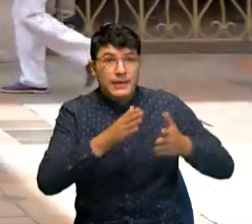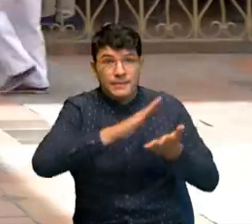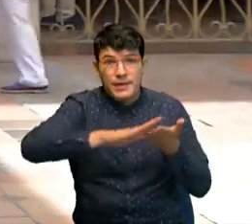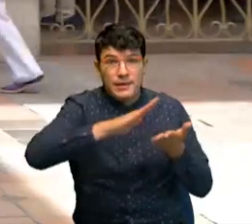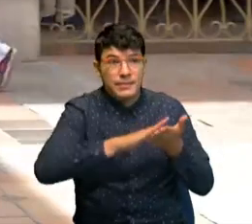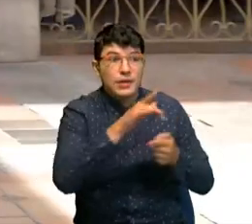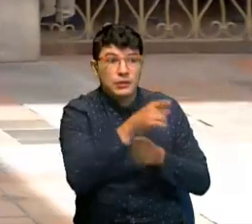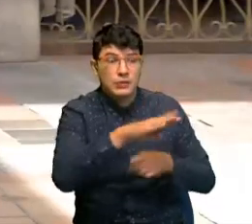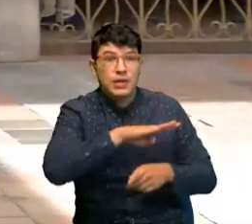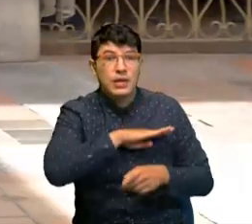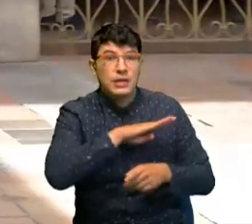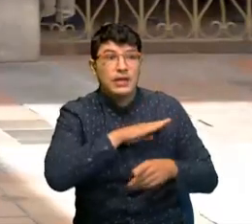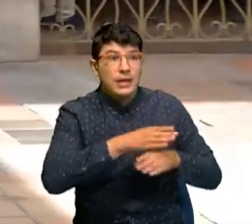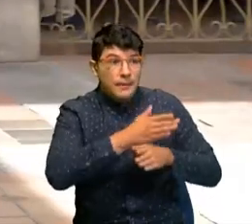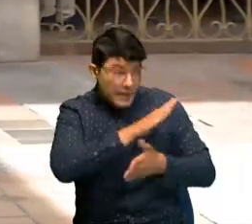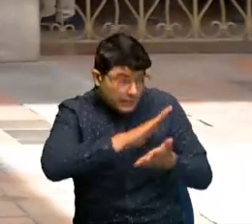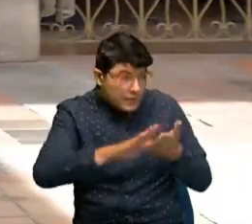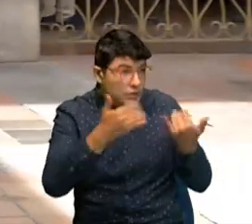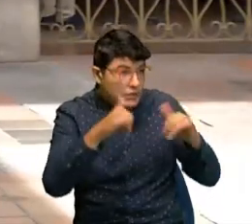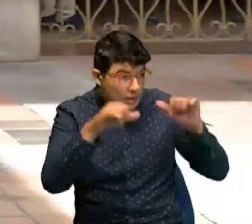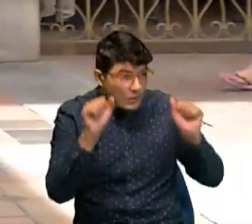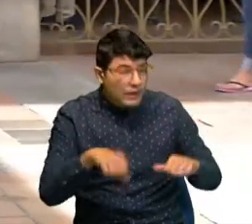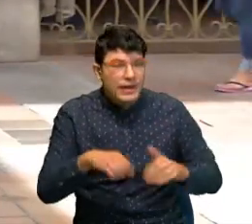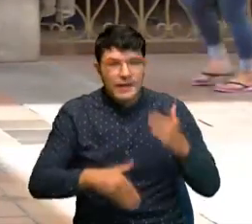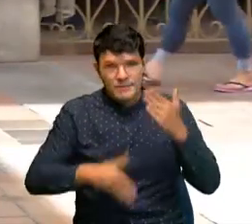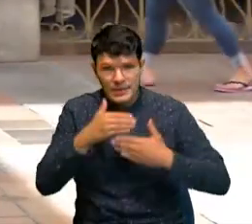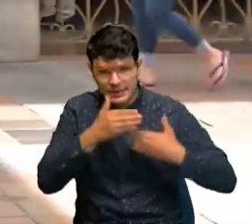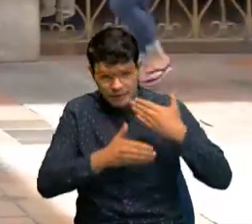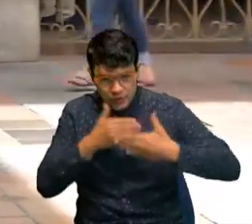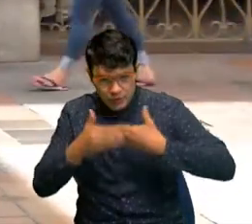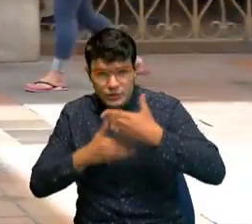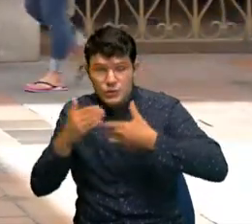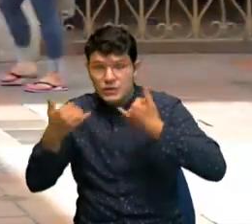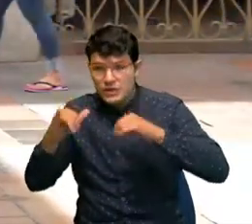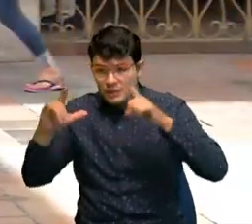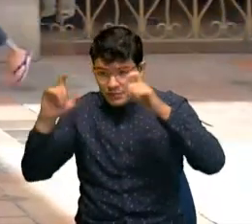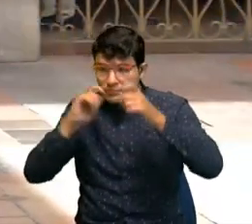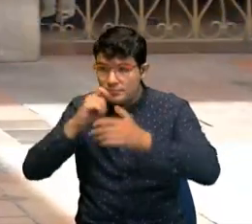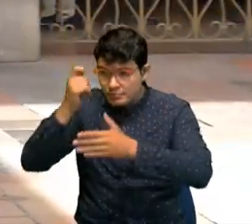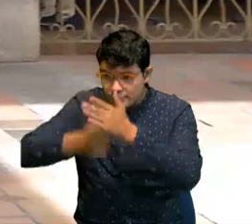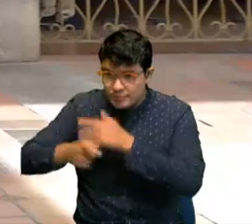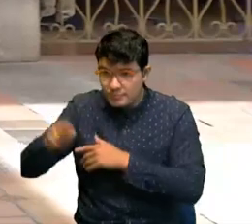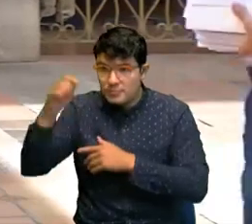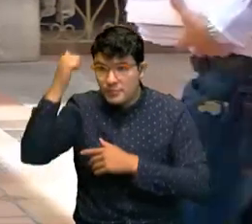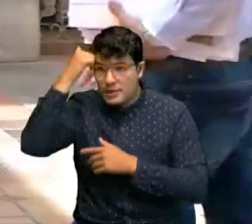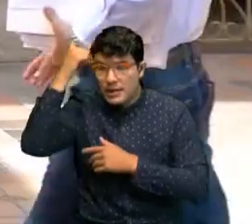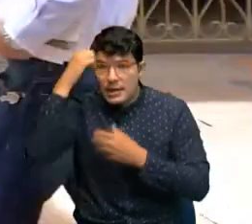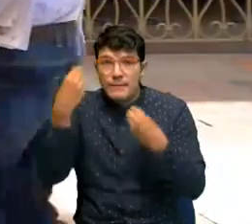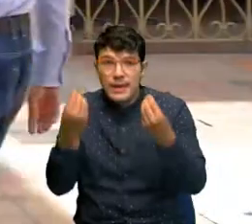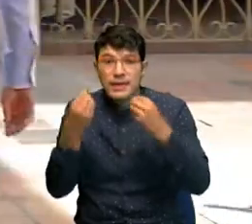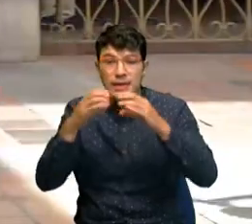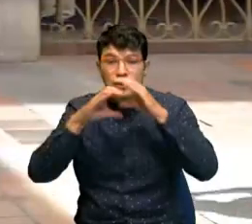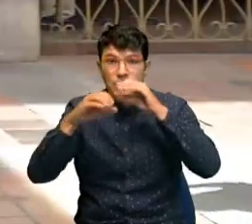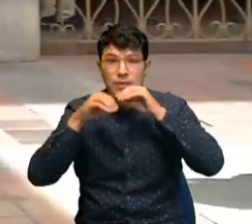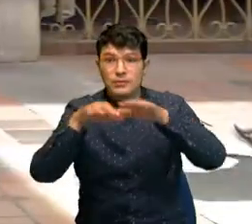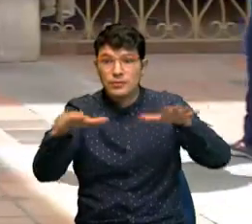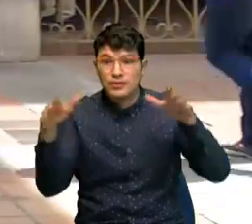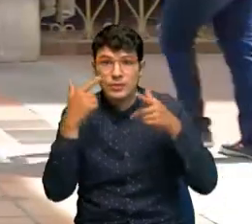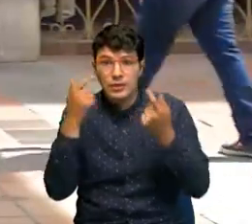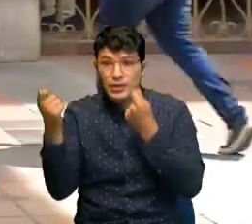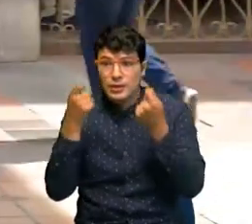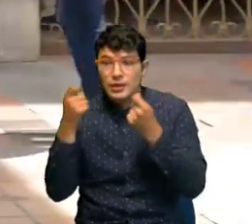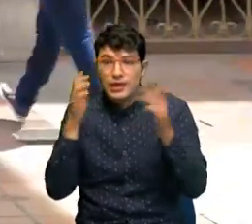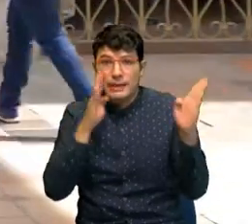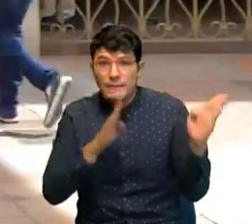hacer ni etapa pedagógica ni sancionatoria. Hacemos ese procedimiento para que toda la ciudadanía, a través de los medios de comunicación, la estrategia que tenemos y el plan de